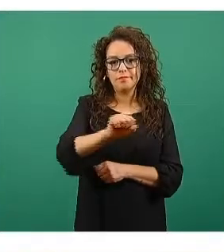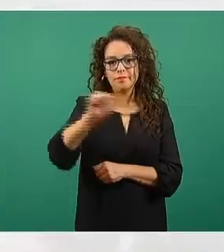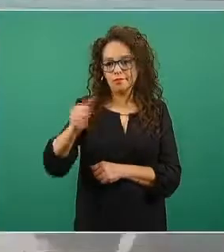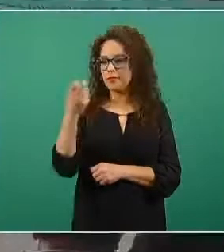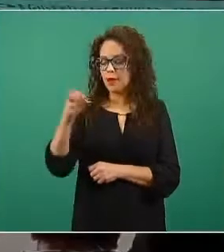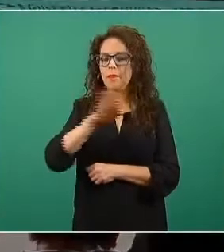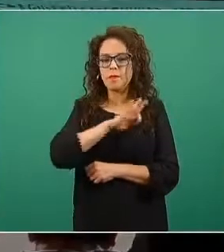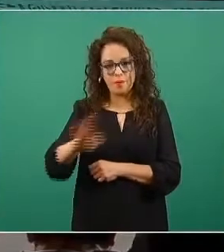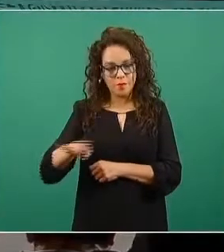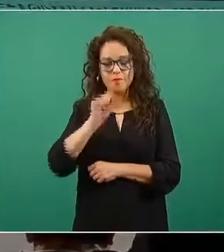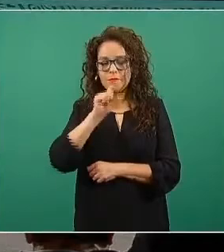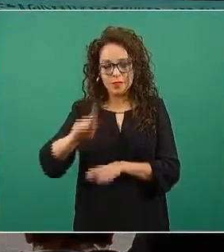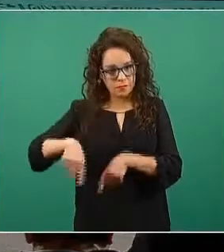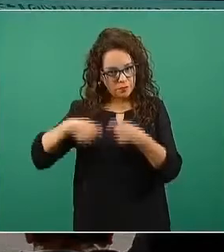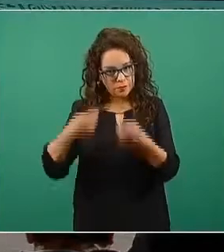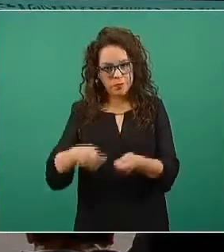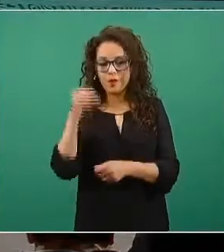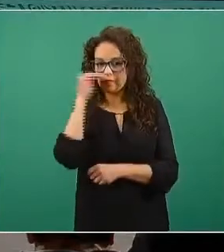sigue, por favor.